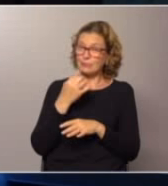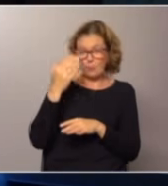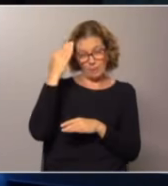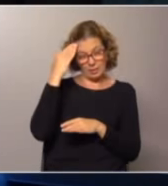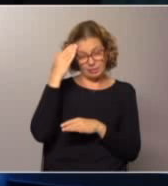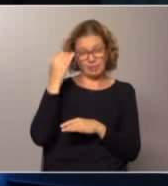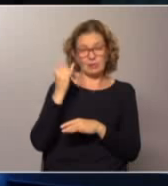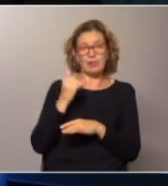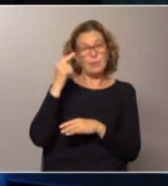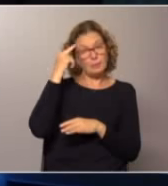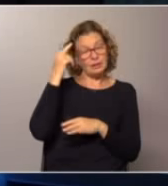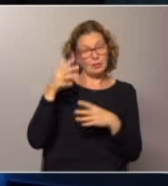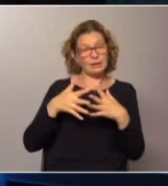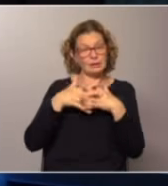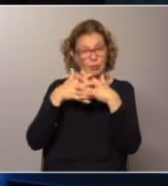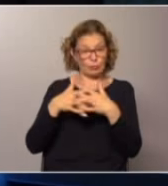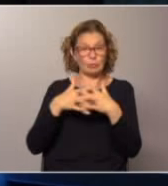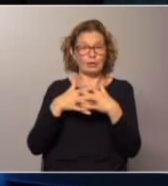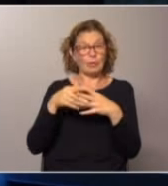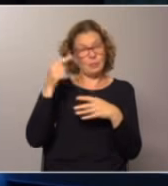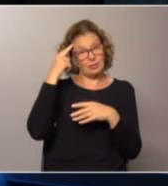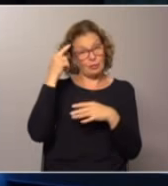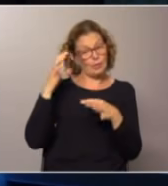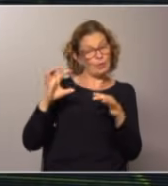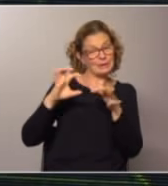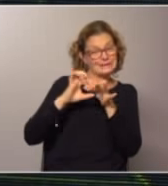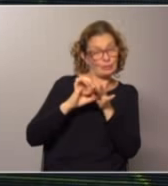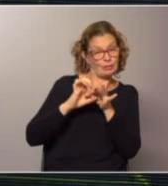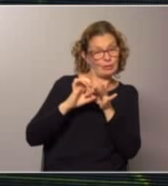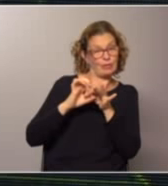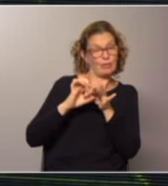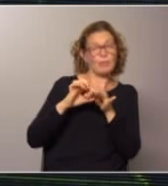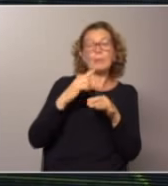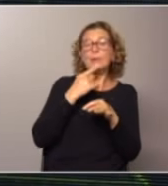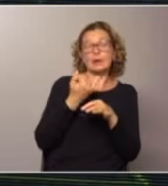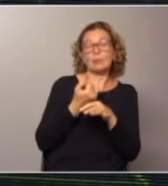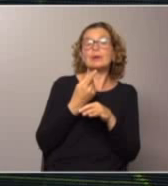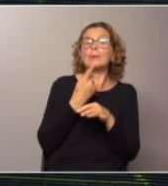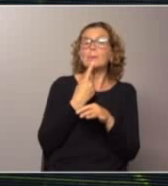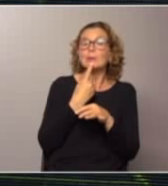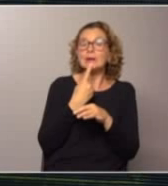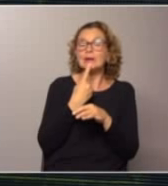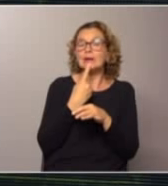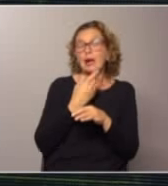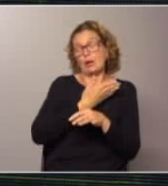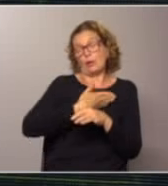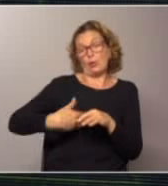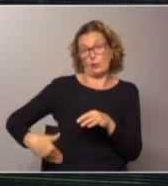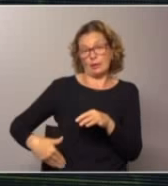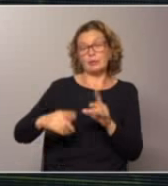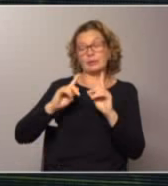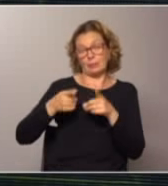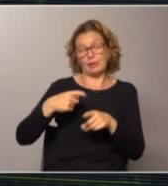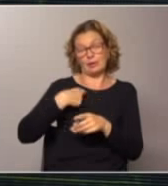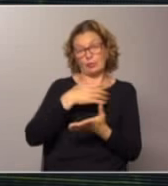que en eeuu lo acabo de tratar de explicar es la desconexión entre la política los gobiernos y la sociedad